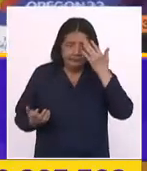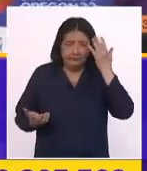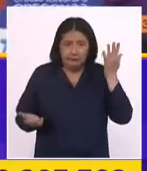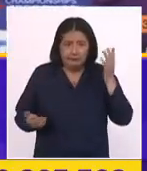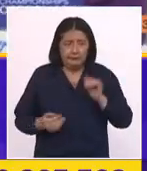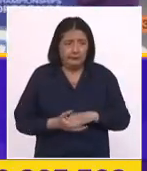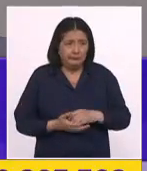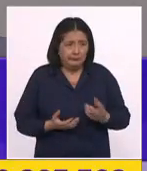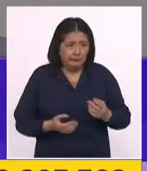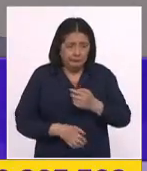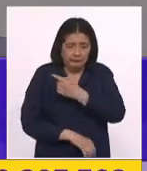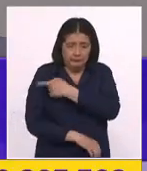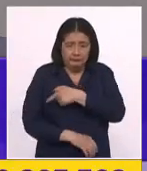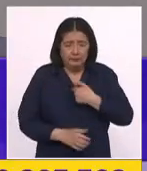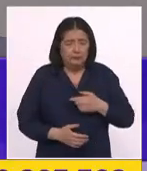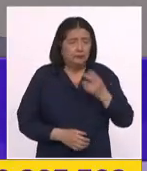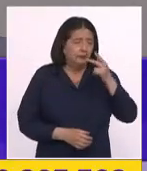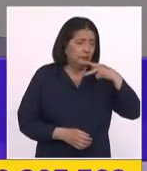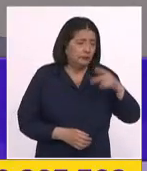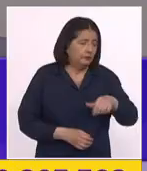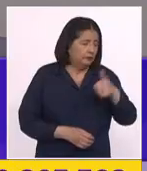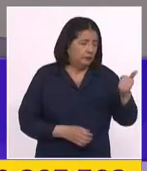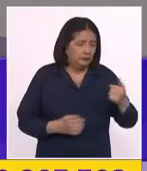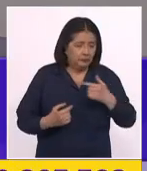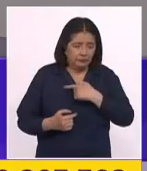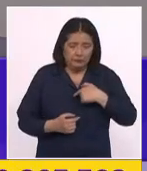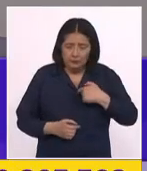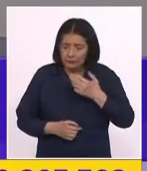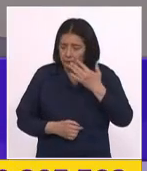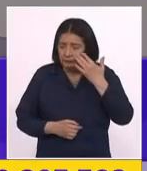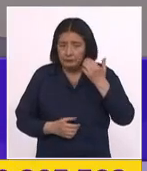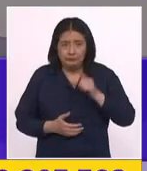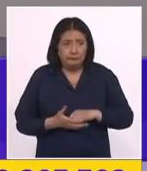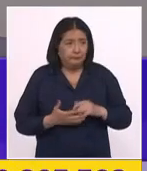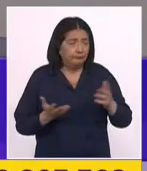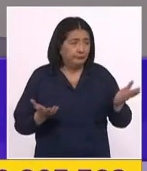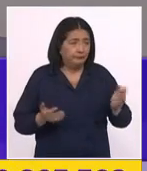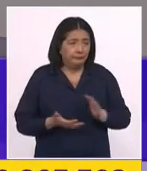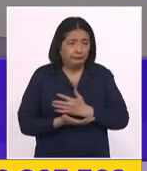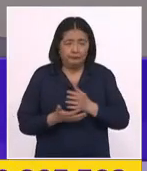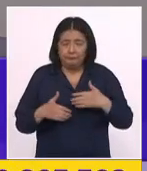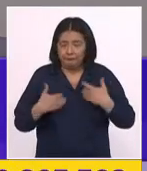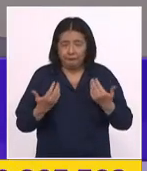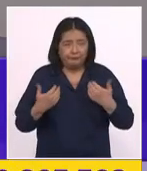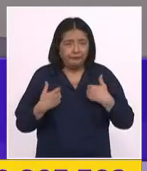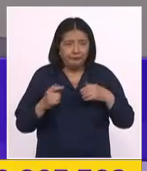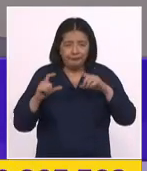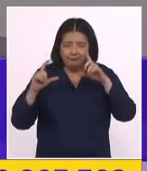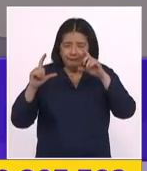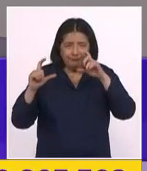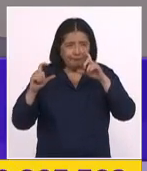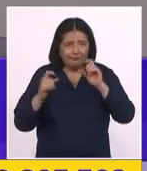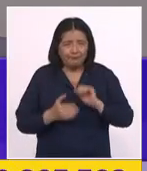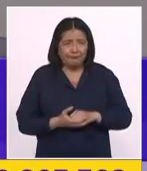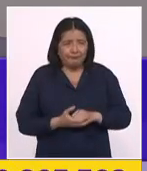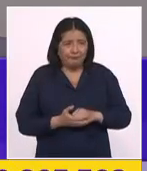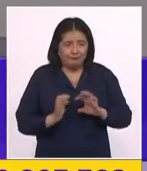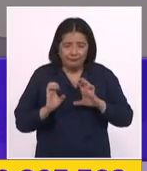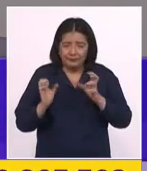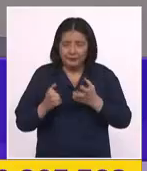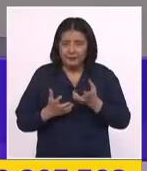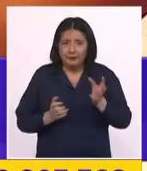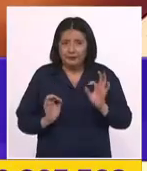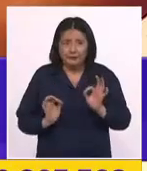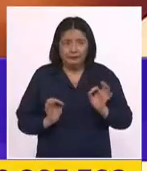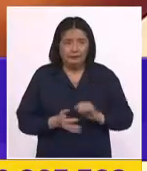está con un polo rosado, otro está con un polo blanco. Increíble. Entonces, ni siquiera podemos tener una foto de equipo, pues,